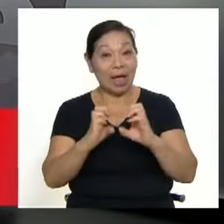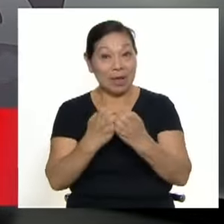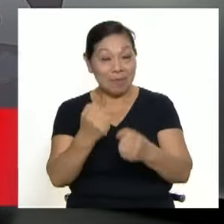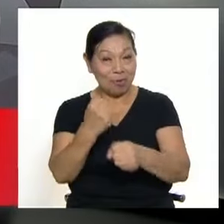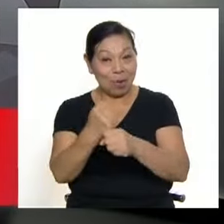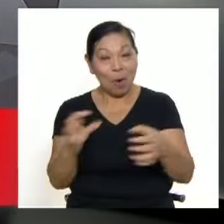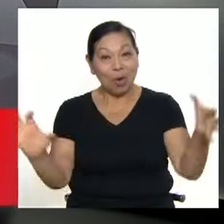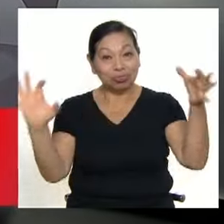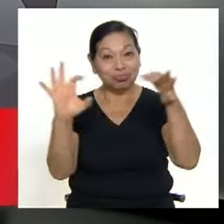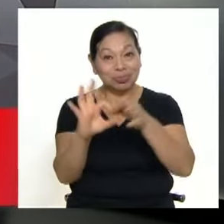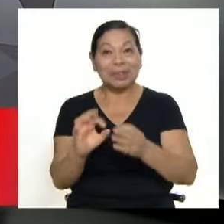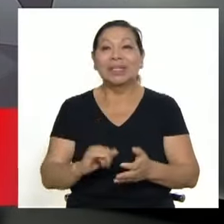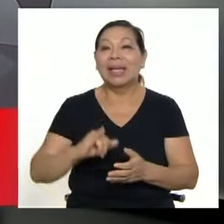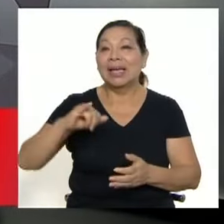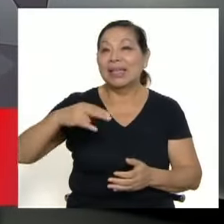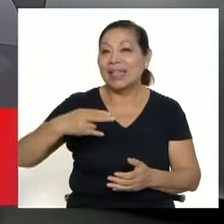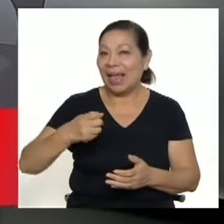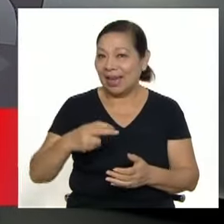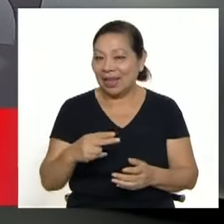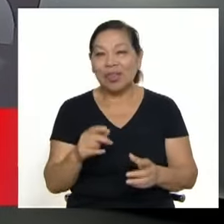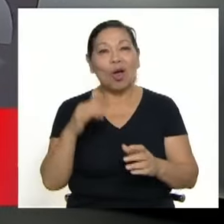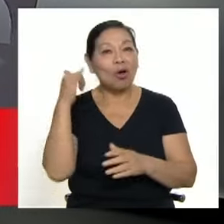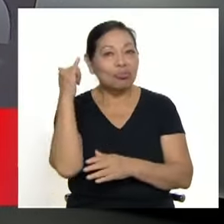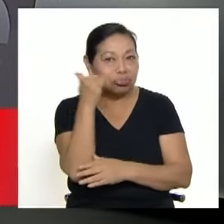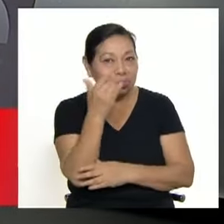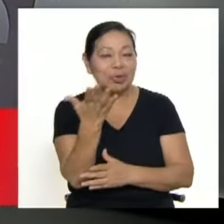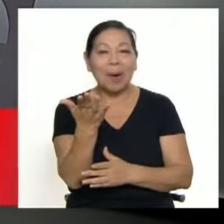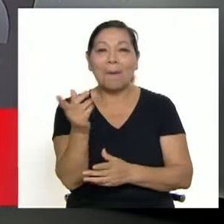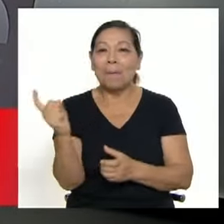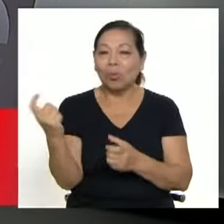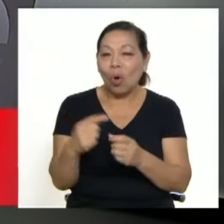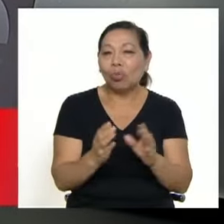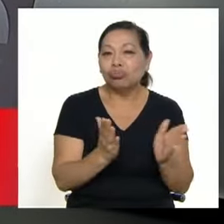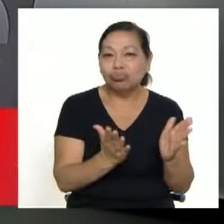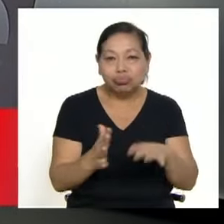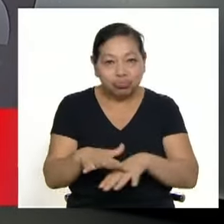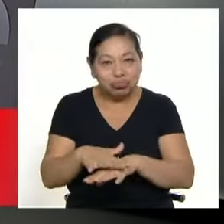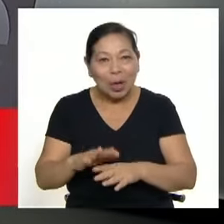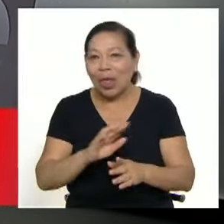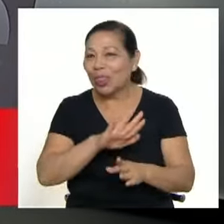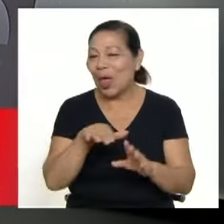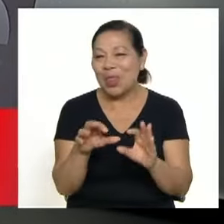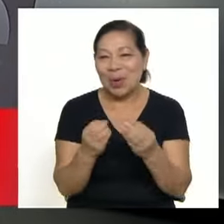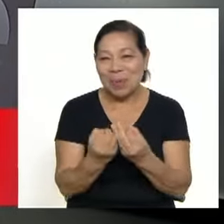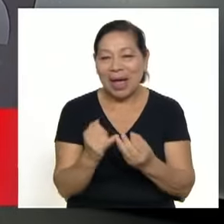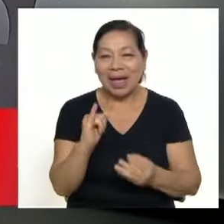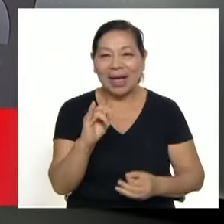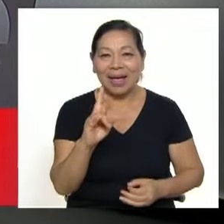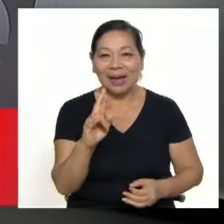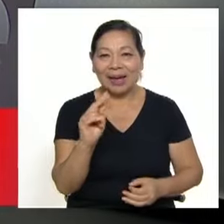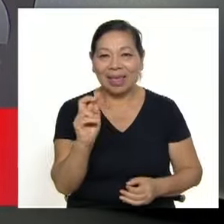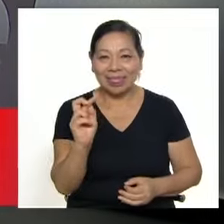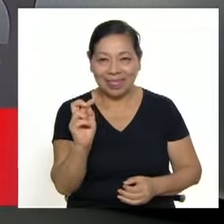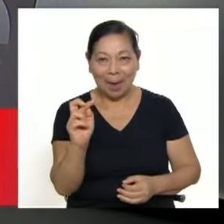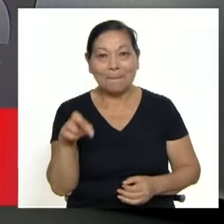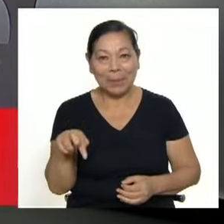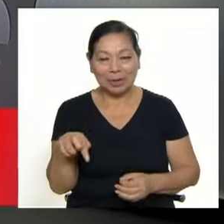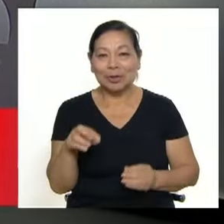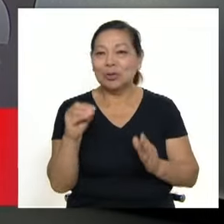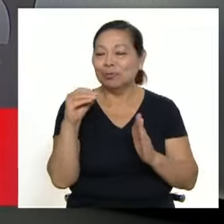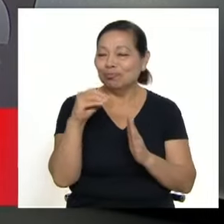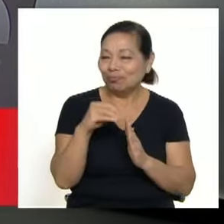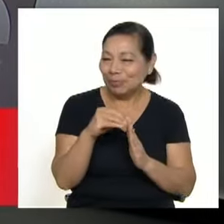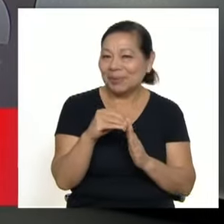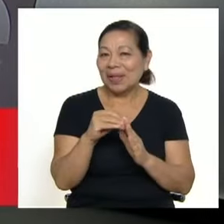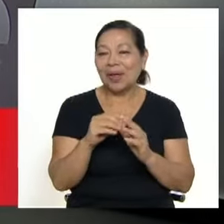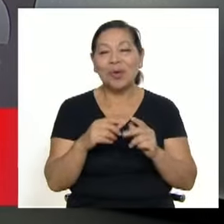a la productora, a Janet, y a todos, camarógrafos, asistentes, coordinadores, en general, a toda la familia IRTP, que de una u otra manera pone su granito de